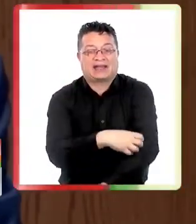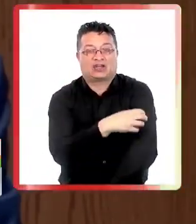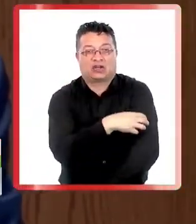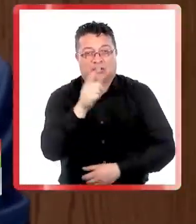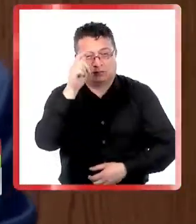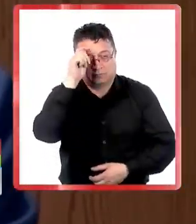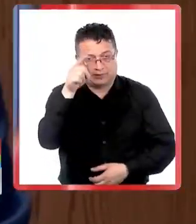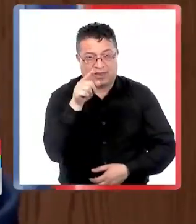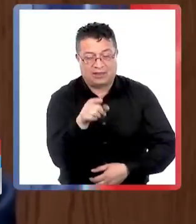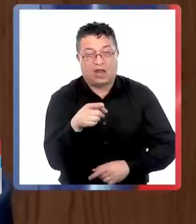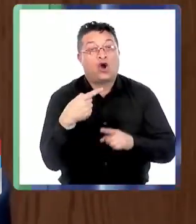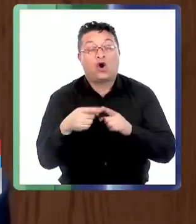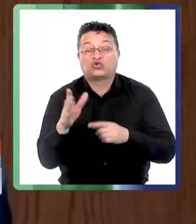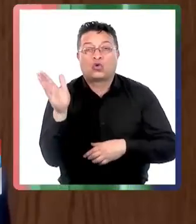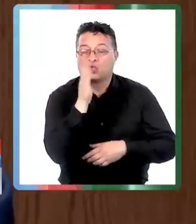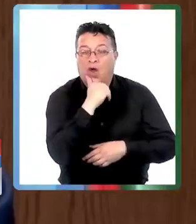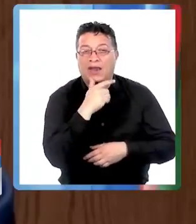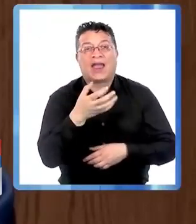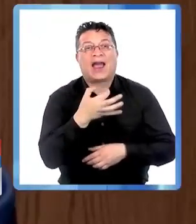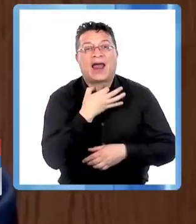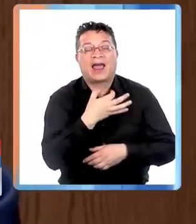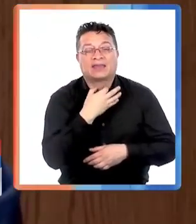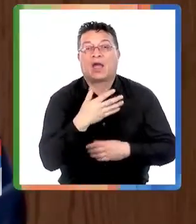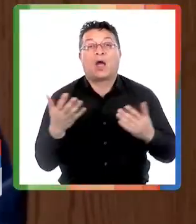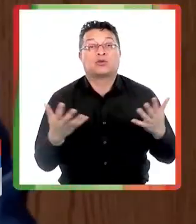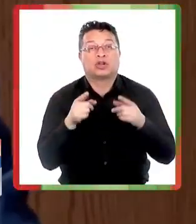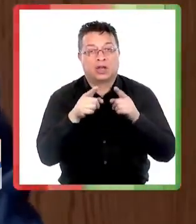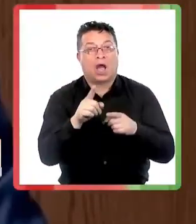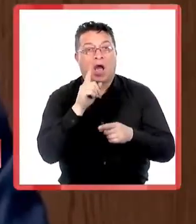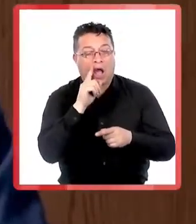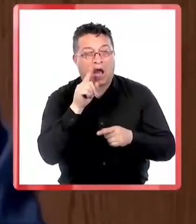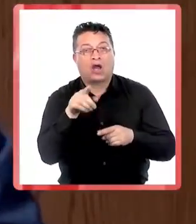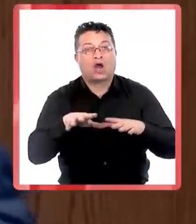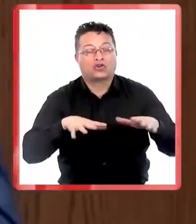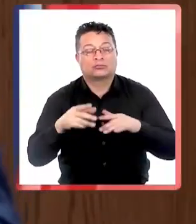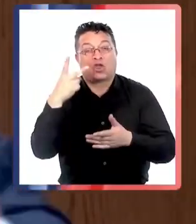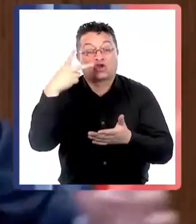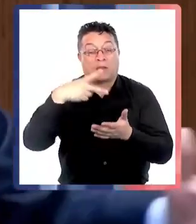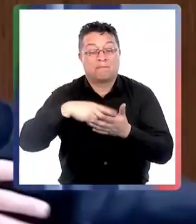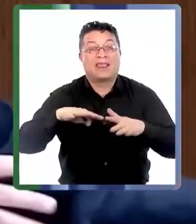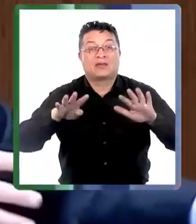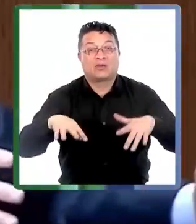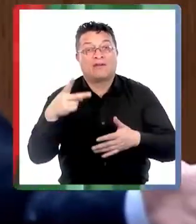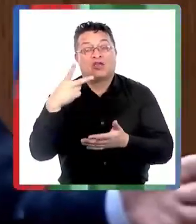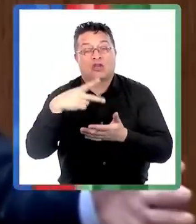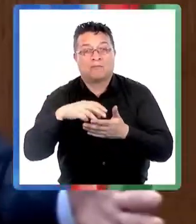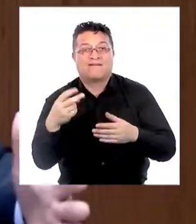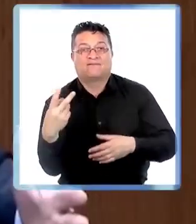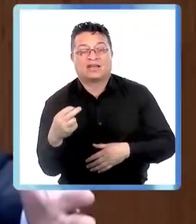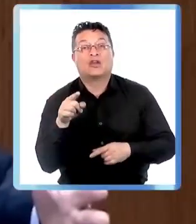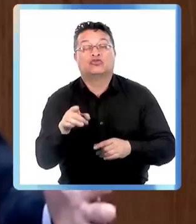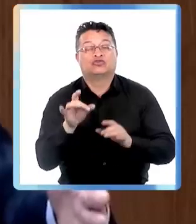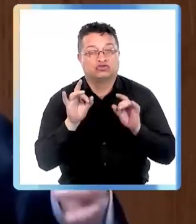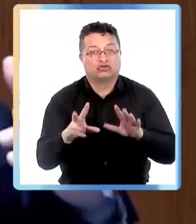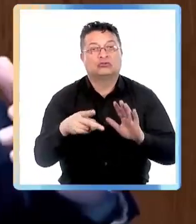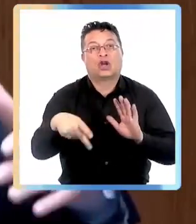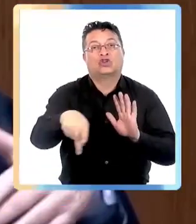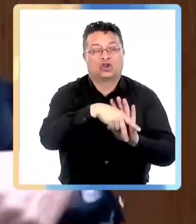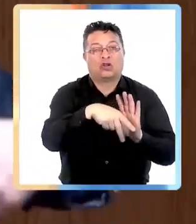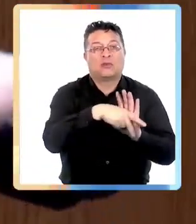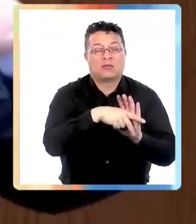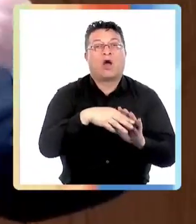regiones la ocupan por iniciativa de ellos, en el resto no existe la garantía, porque aquí ocurrió una cosa que se viene desde el 2019-20, de